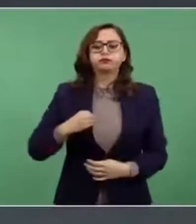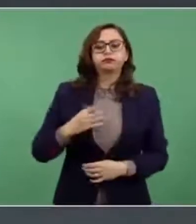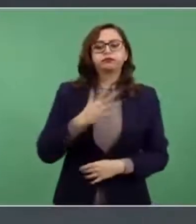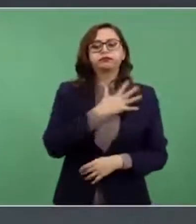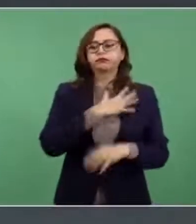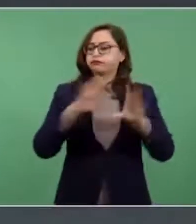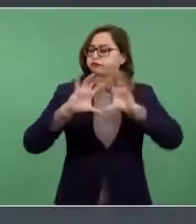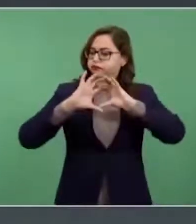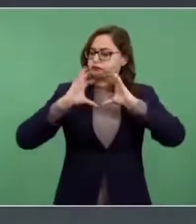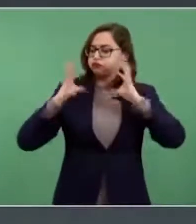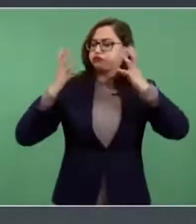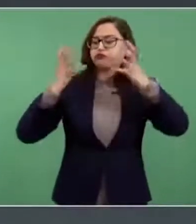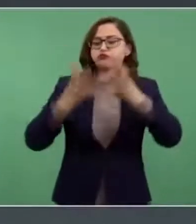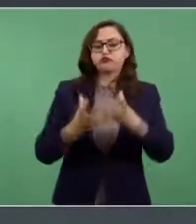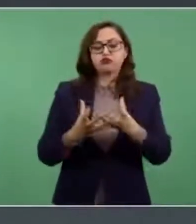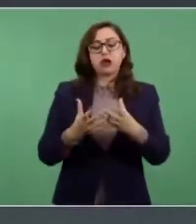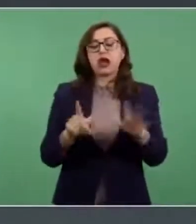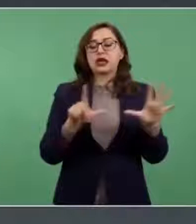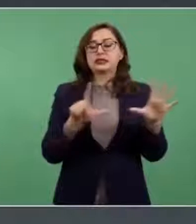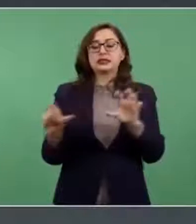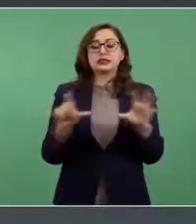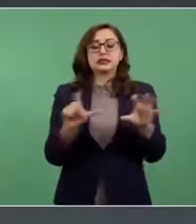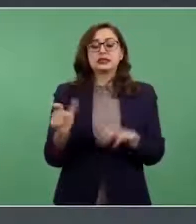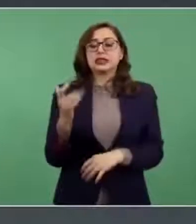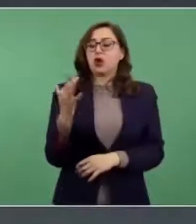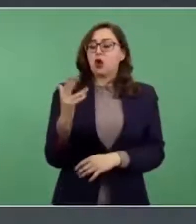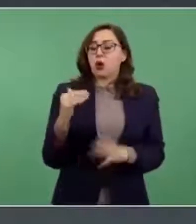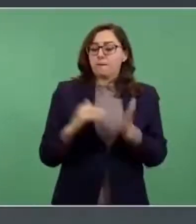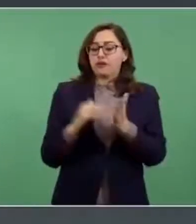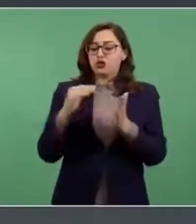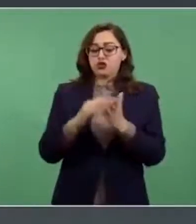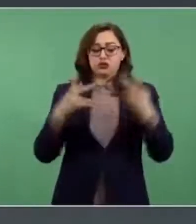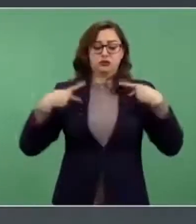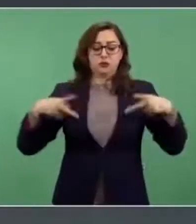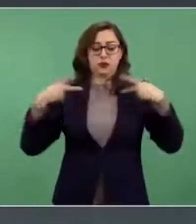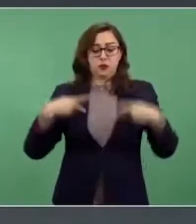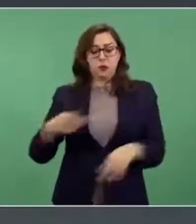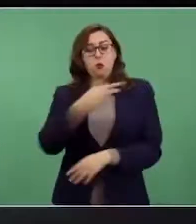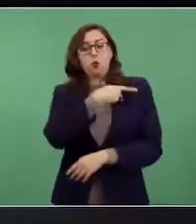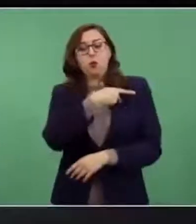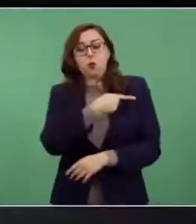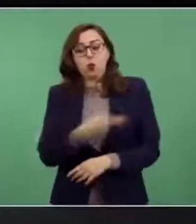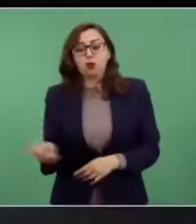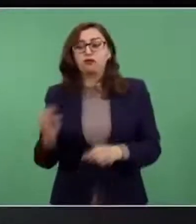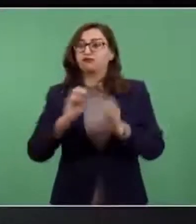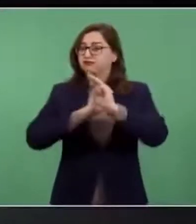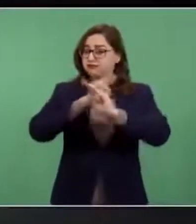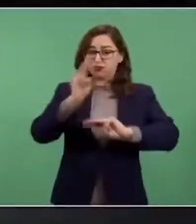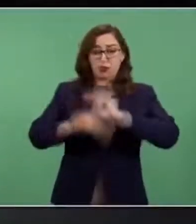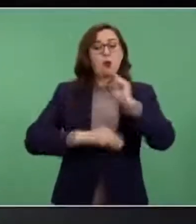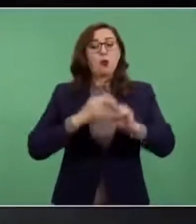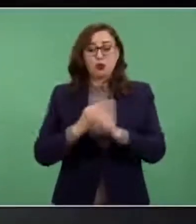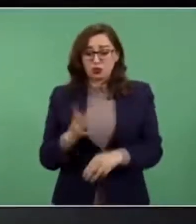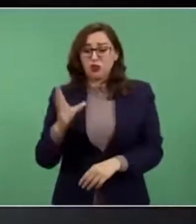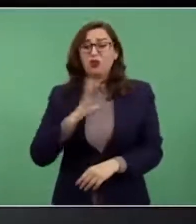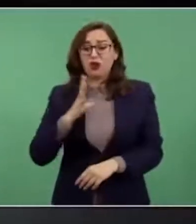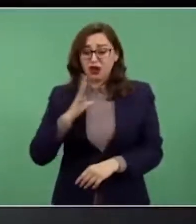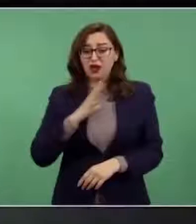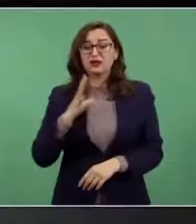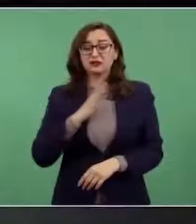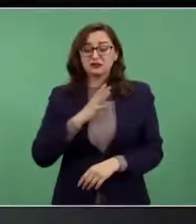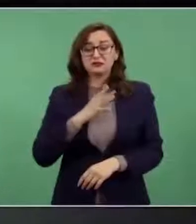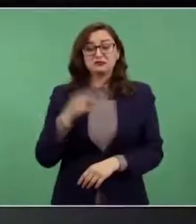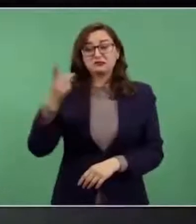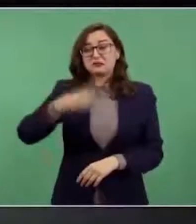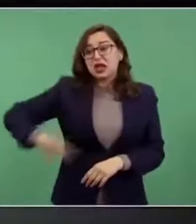para ayudar a 750 millones de pobres del mundo que